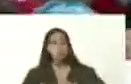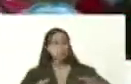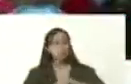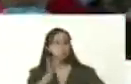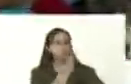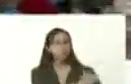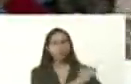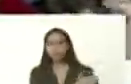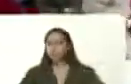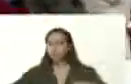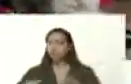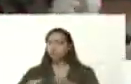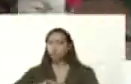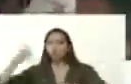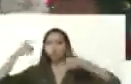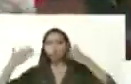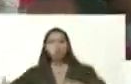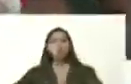sea opositor.